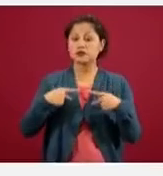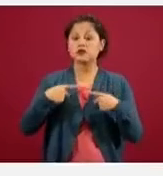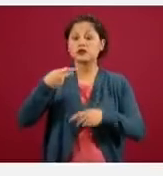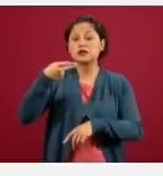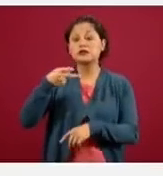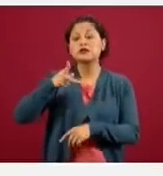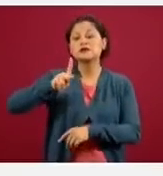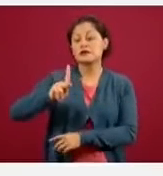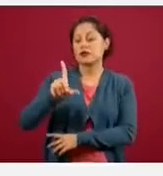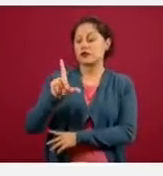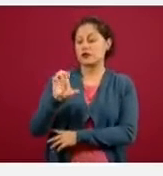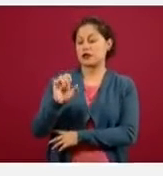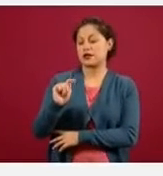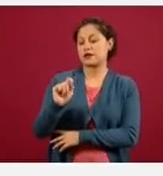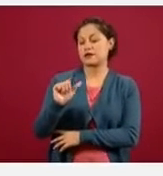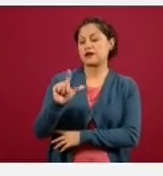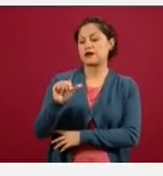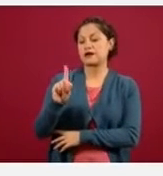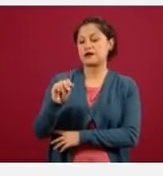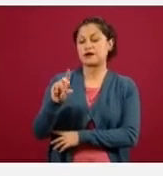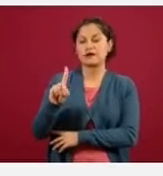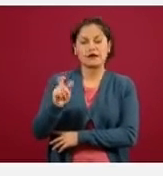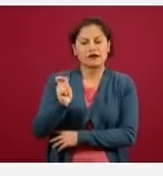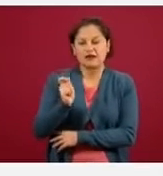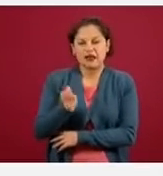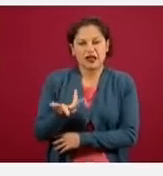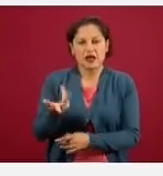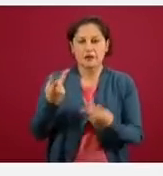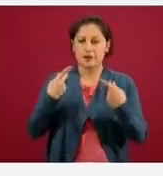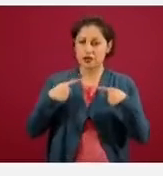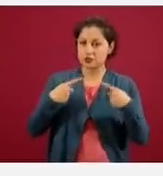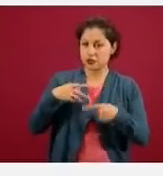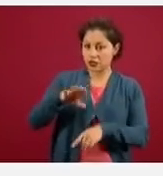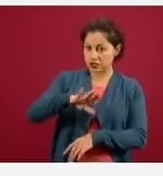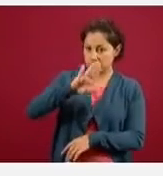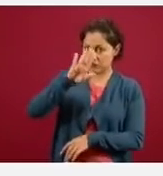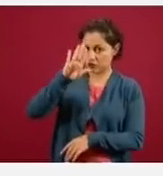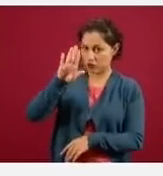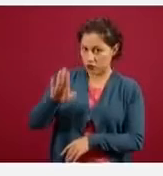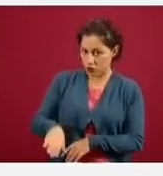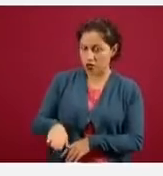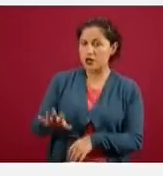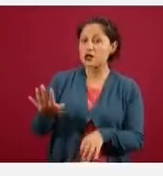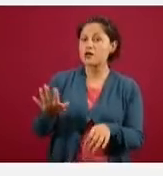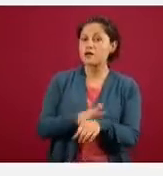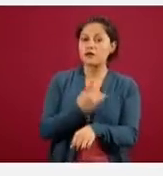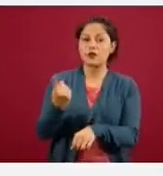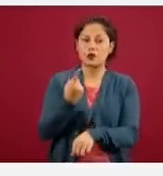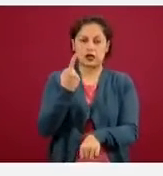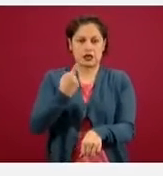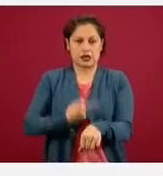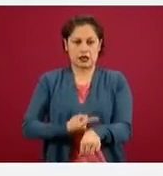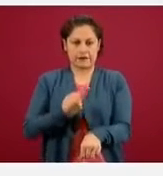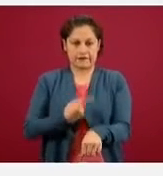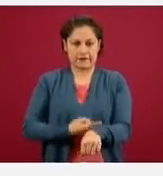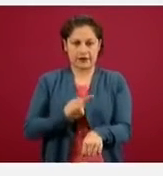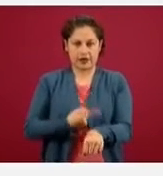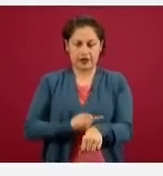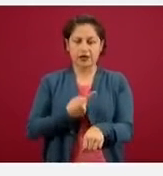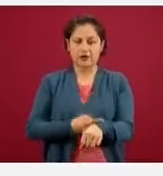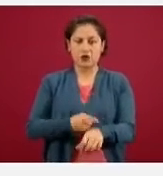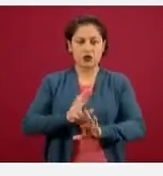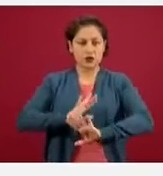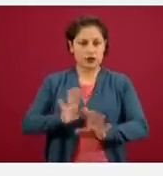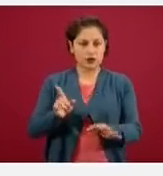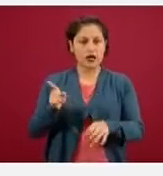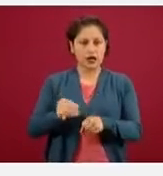letalidad, es decir, la mayor cantidad de personas que fallecen a consecuencia de la enfermedad, de ser casos confirmados